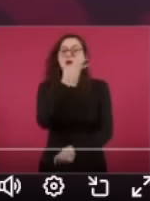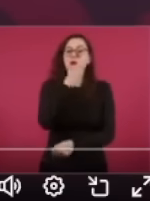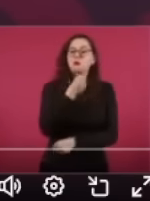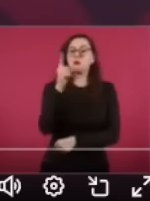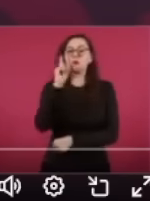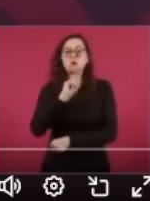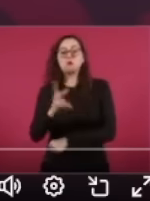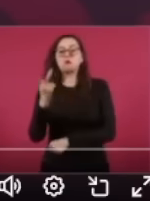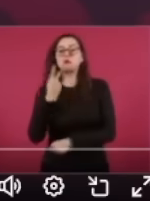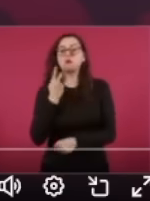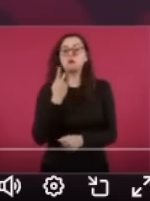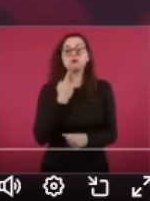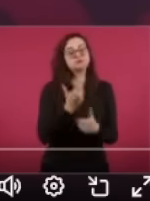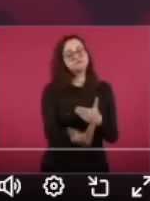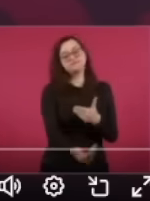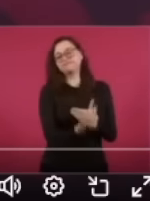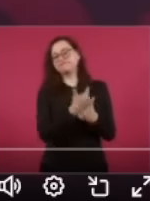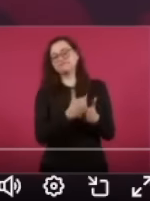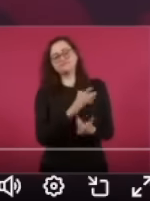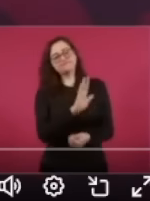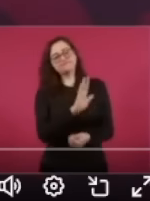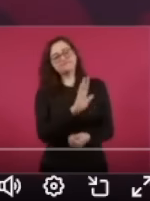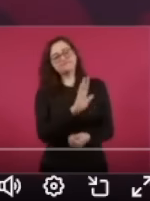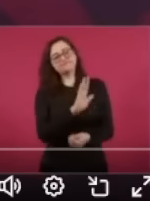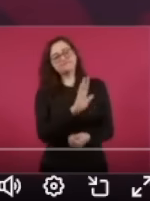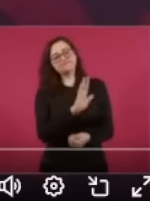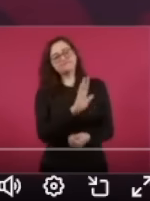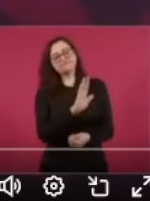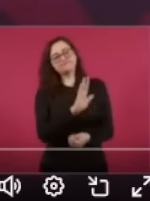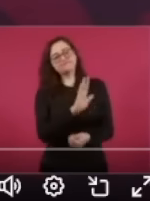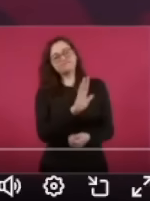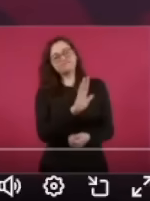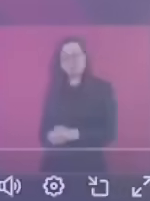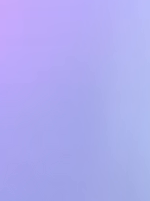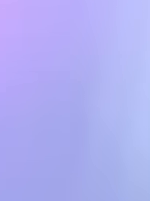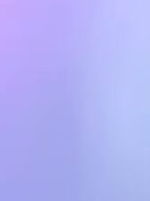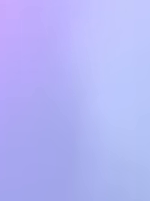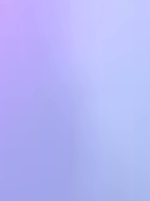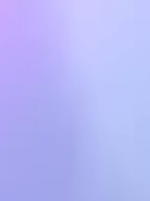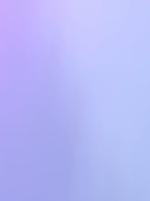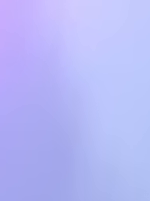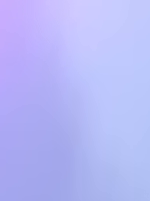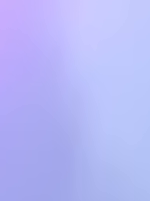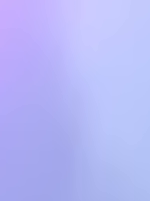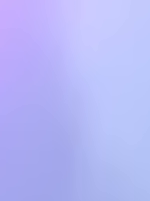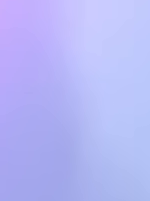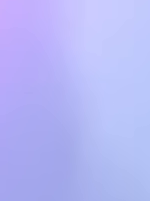Compañero ya no voy a hablar de eso ni a sus amigos